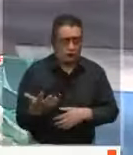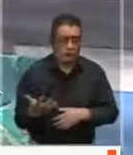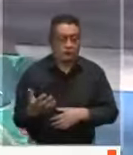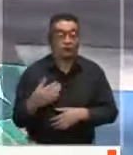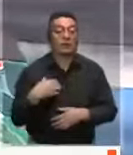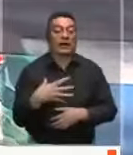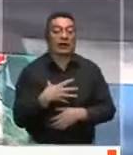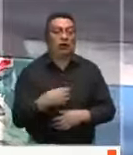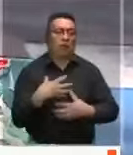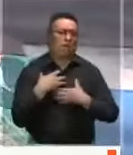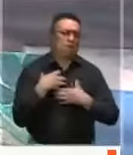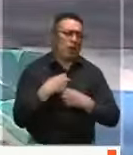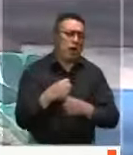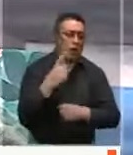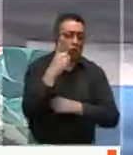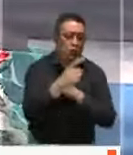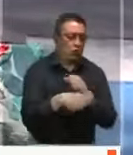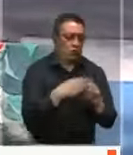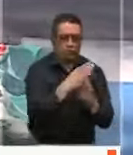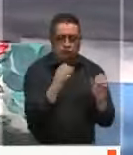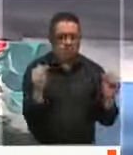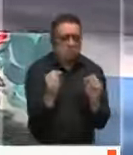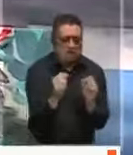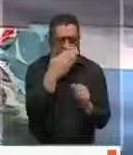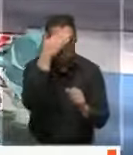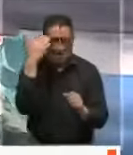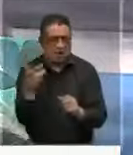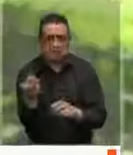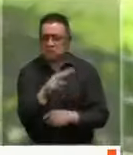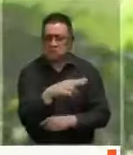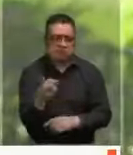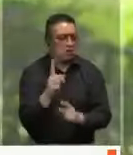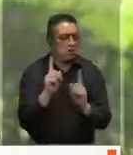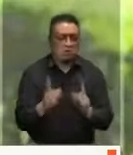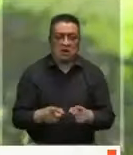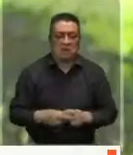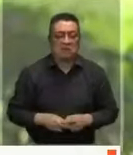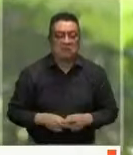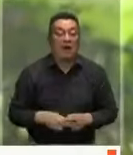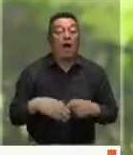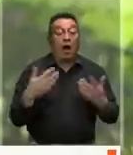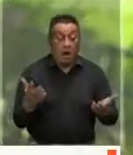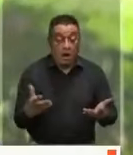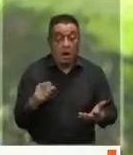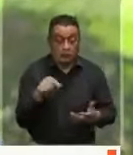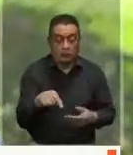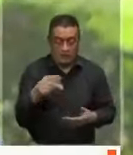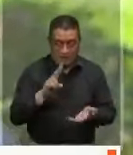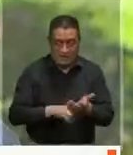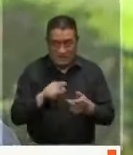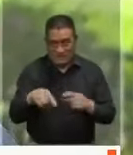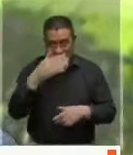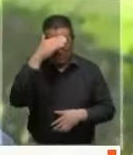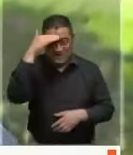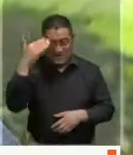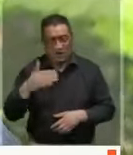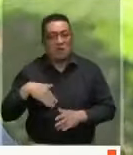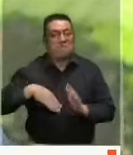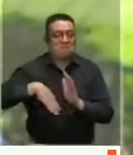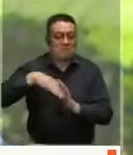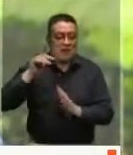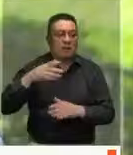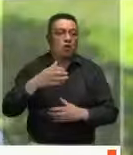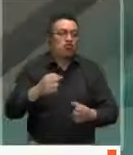es fanático y toda época del año invierno verano siempre siempre de verdad aquí en verano porque